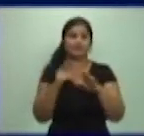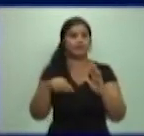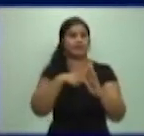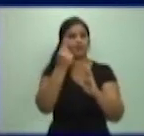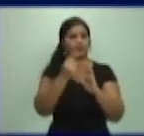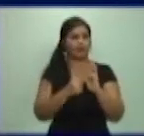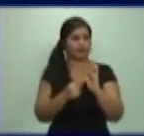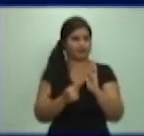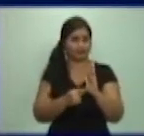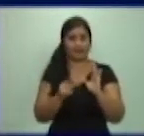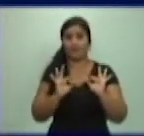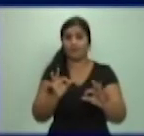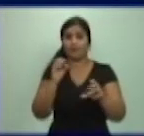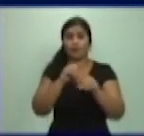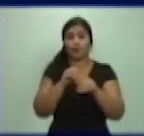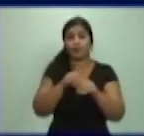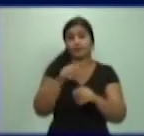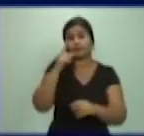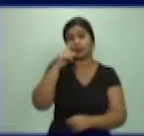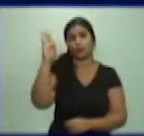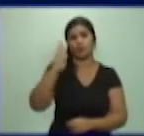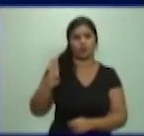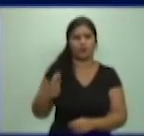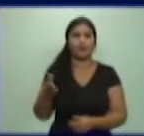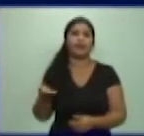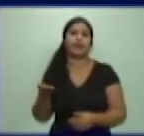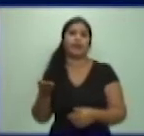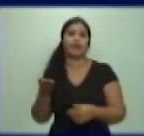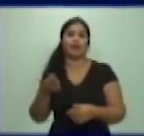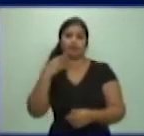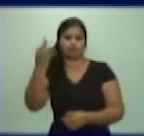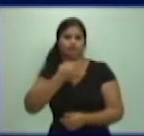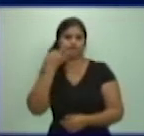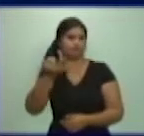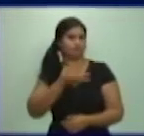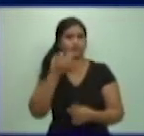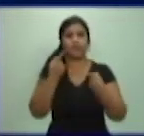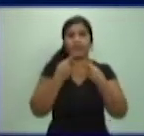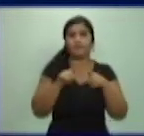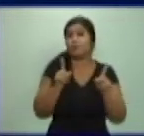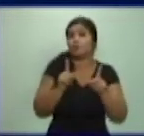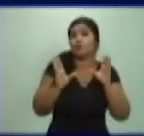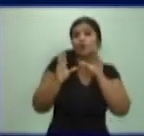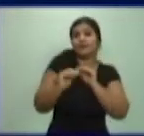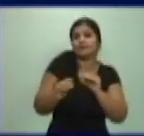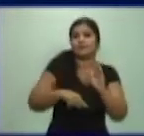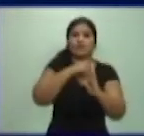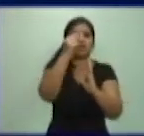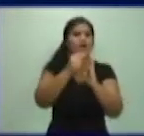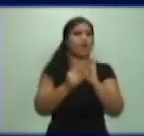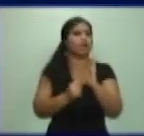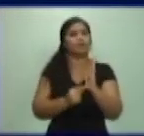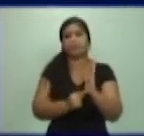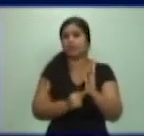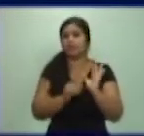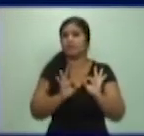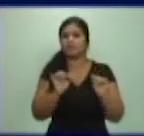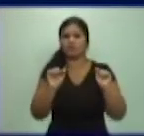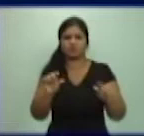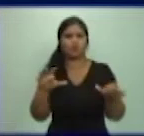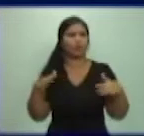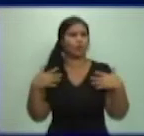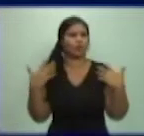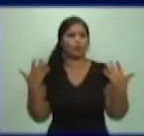de novelas, de cuentos, de poemas, de obras dramáticas, pero no especifica en sus características. Por tanto, este